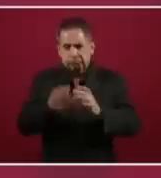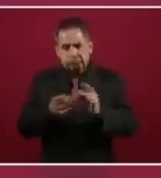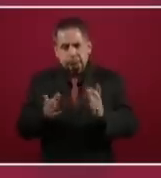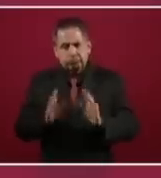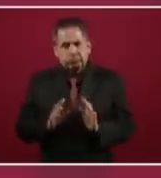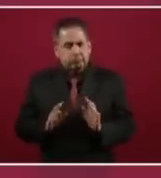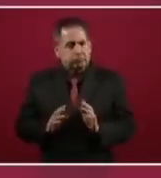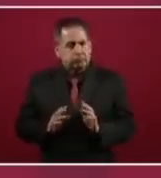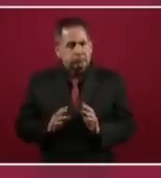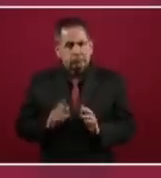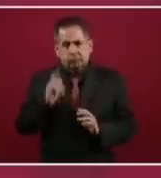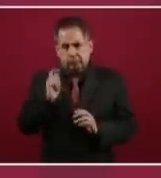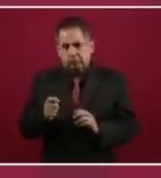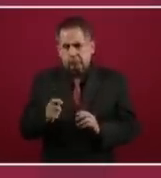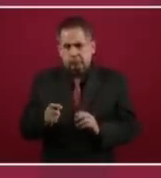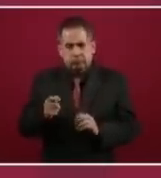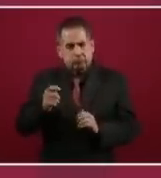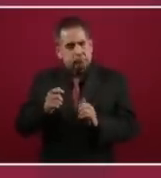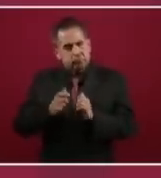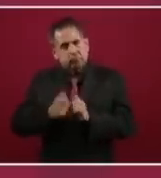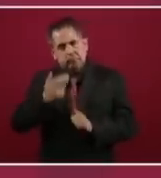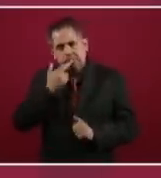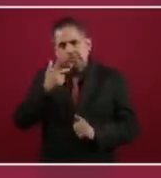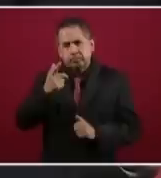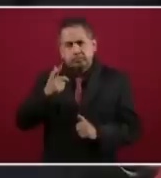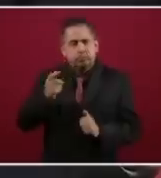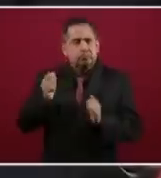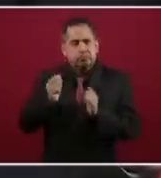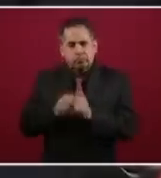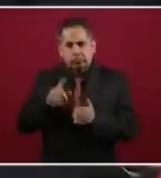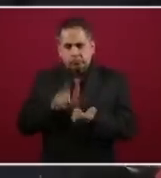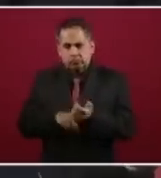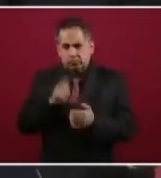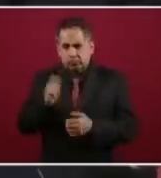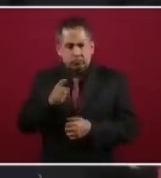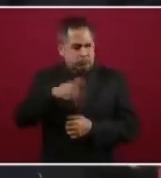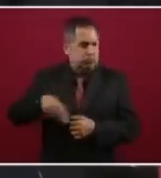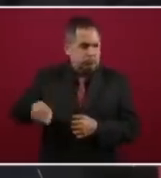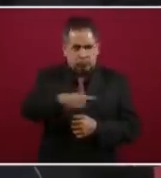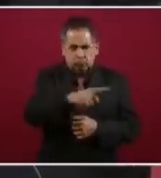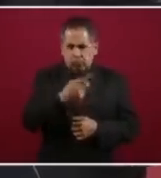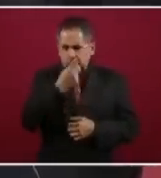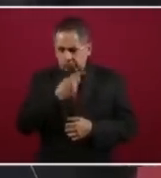luego que lo mejor es que sean ustedes